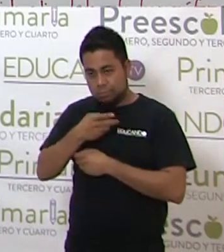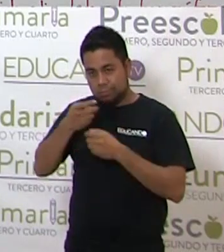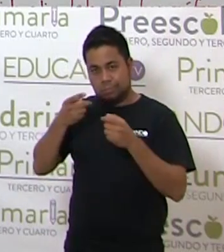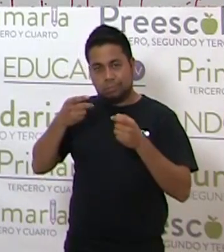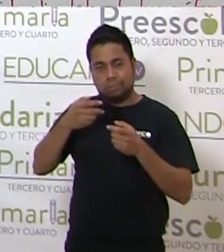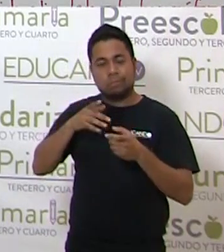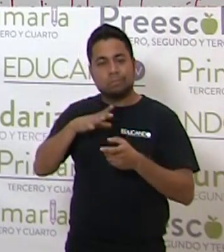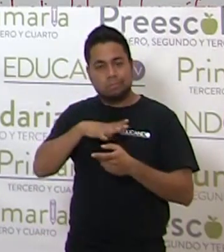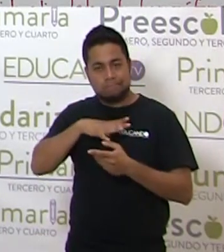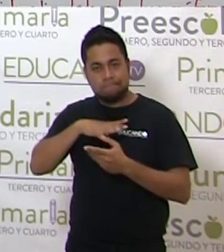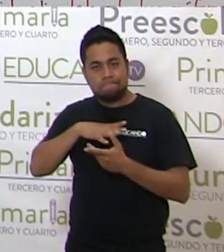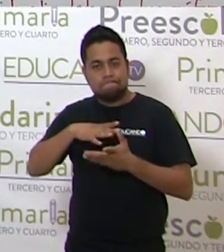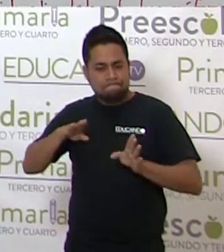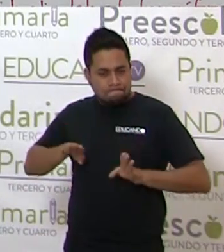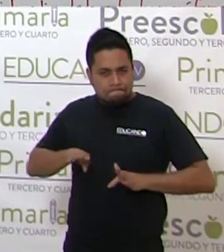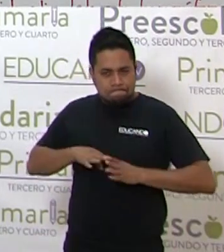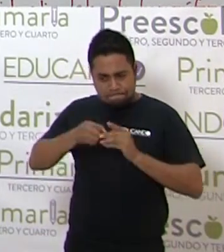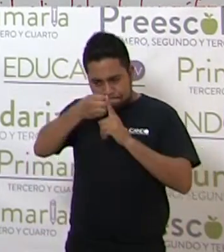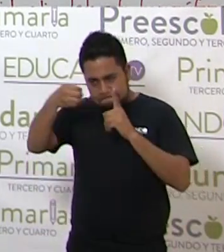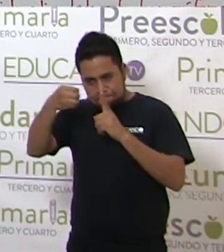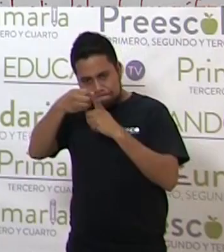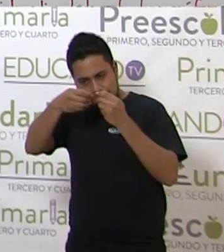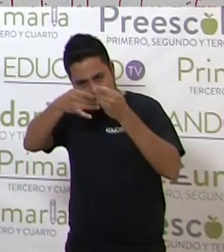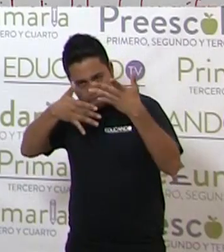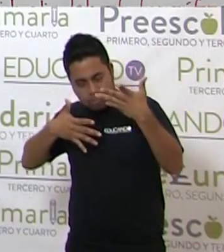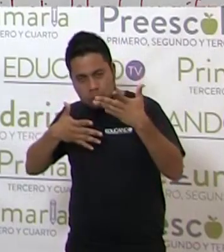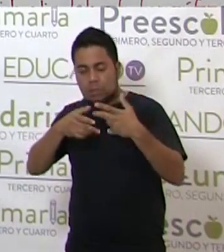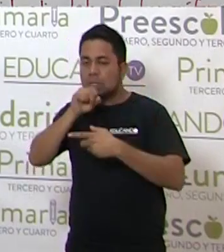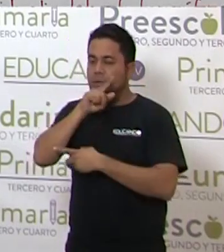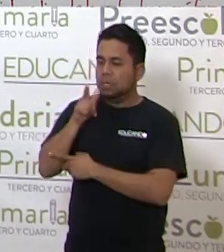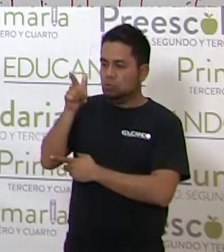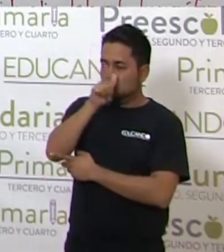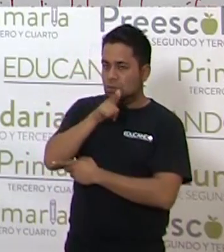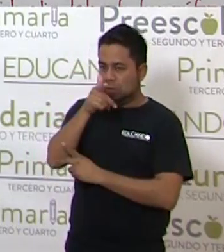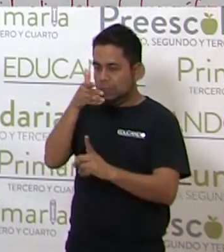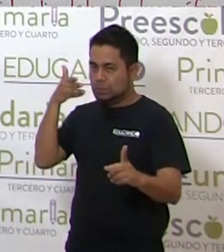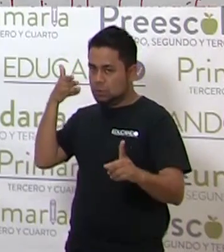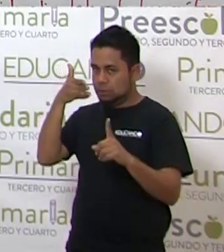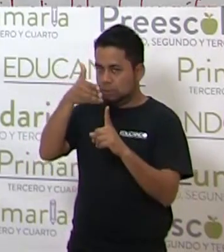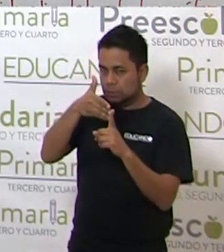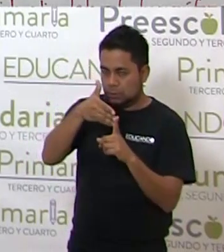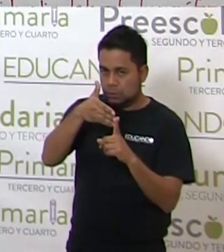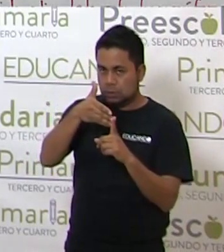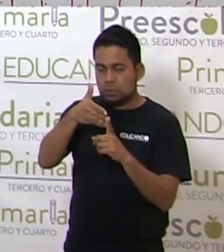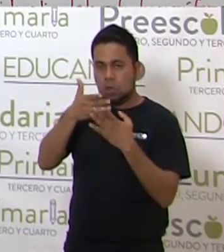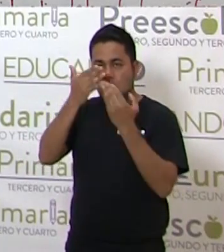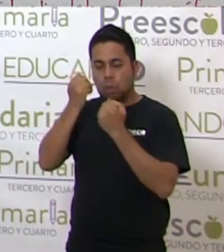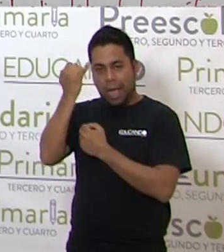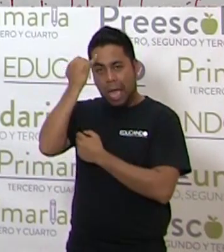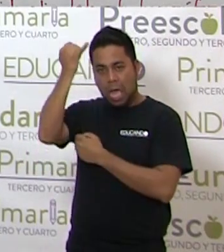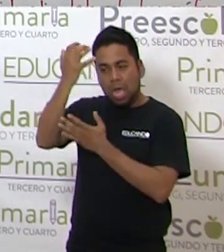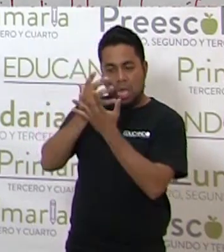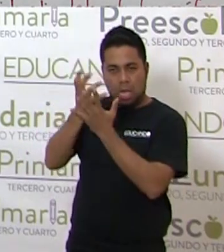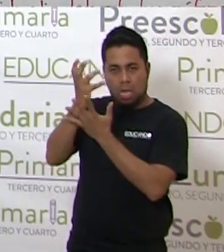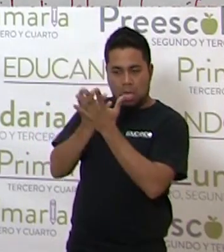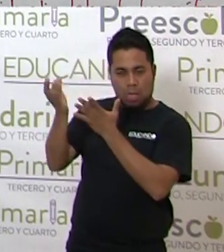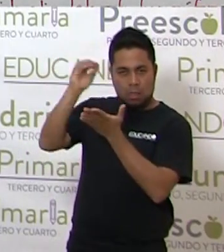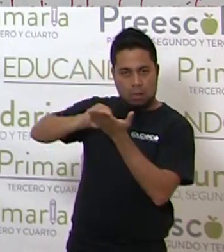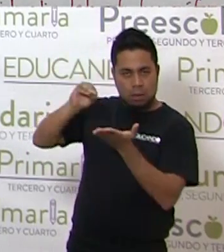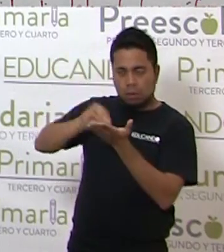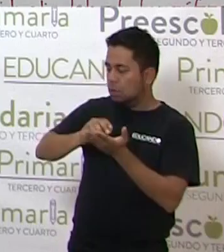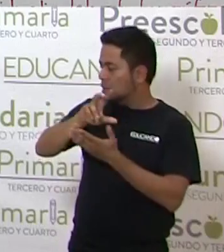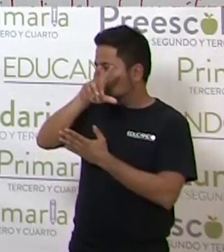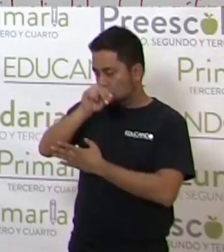estas etapas, tienen este orden. Su lenguaje es objetivo porque no se está inventando nada, todo